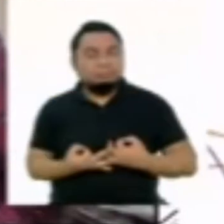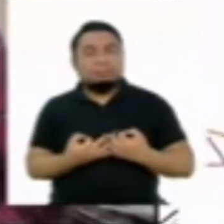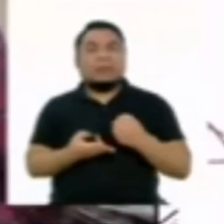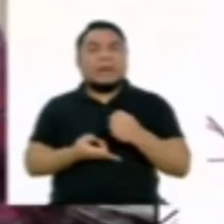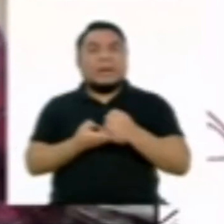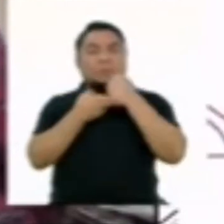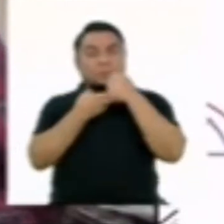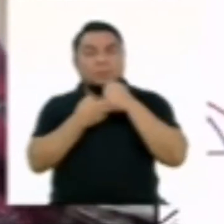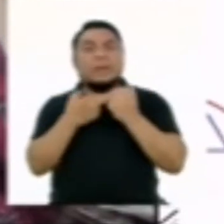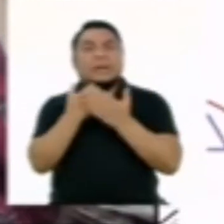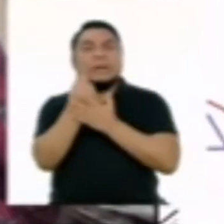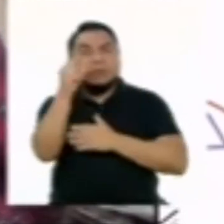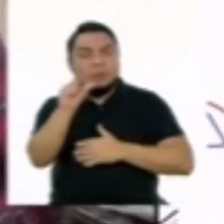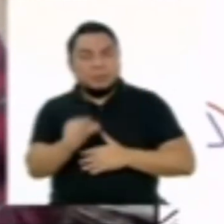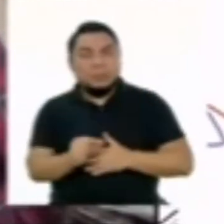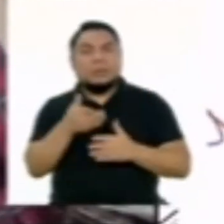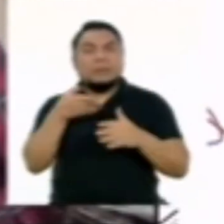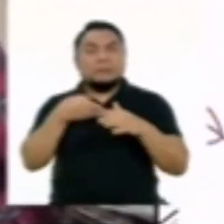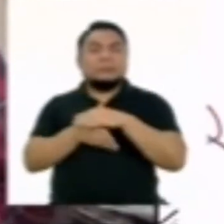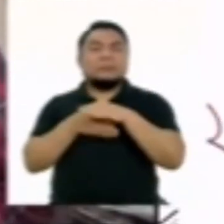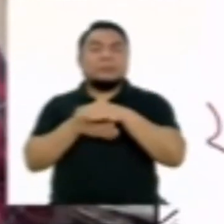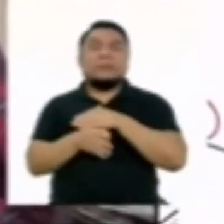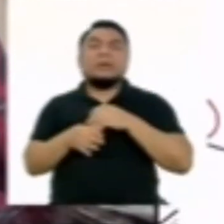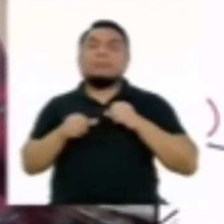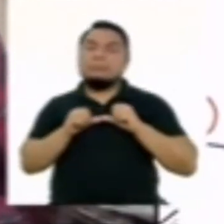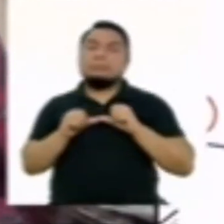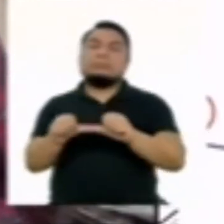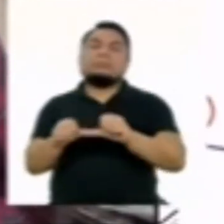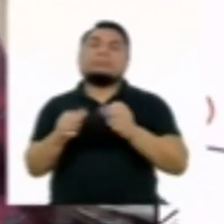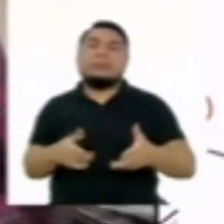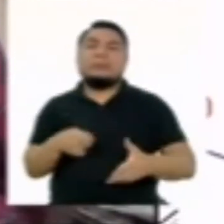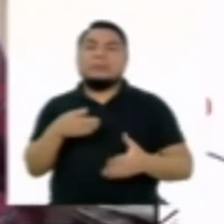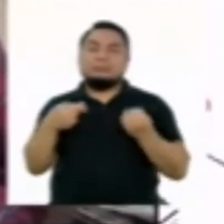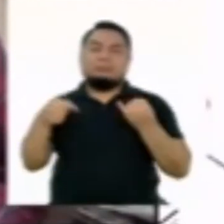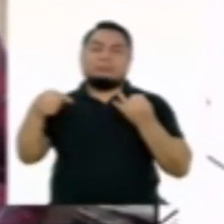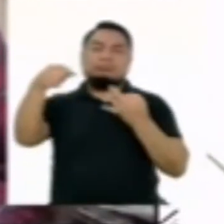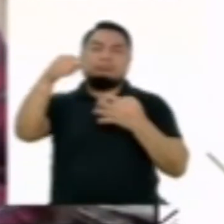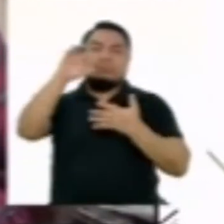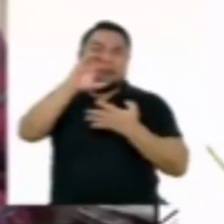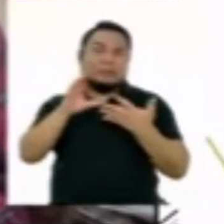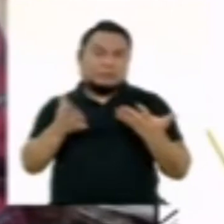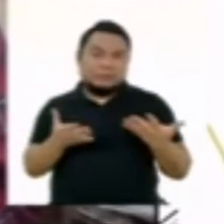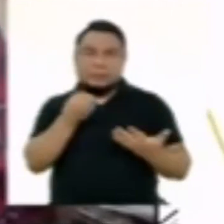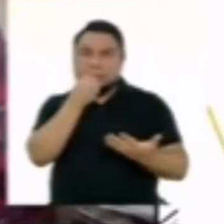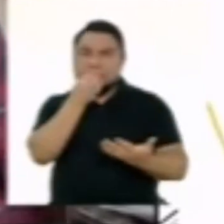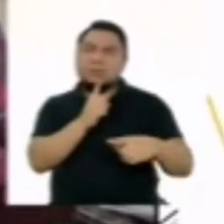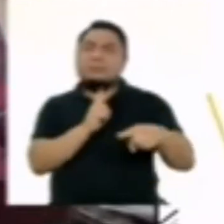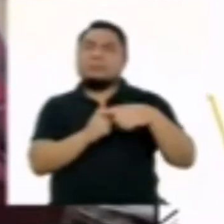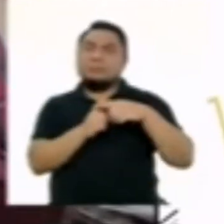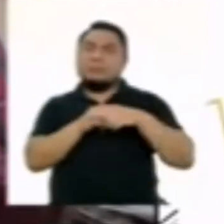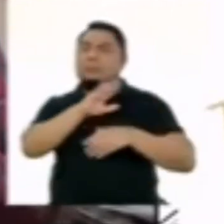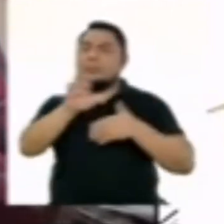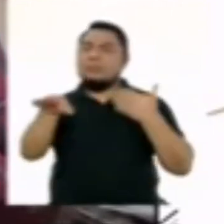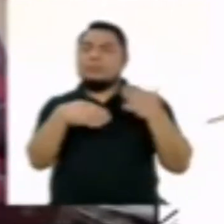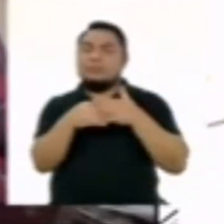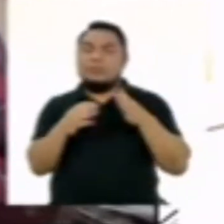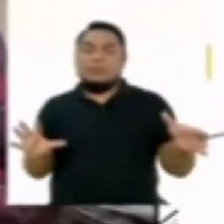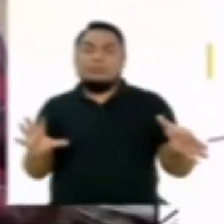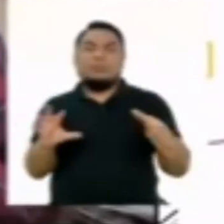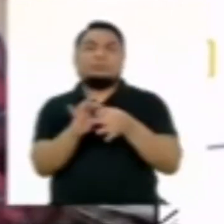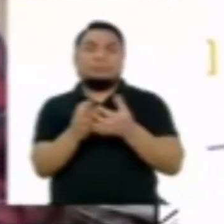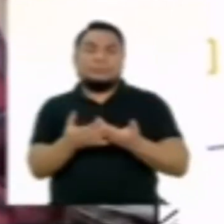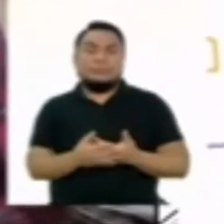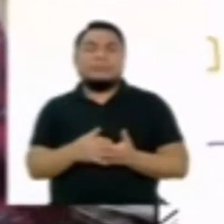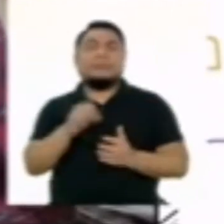segura, económica, accesible, frecuente. Como puedes ver, tiene muchas características, pero lo importante es que todo esté